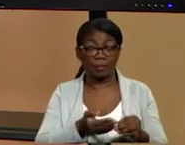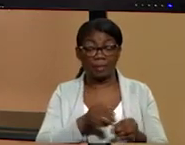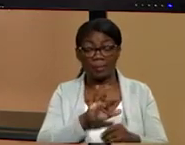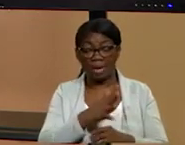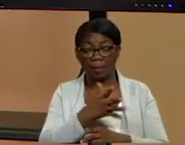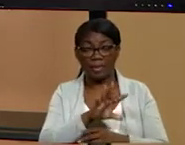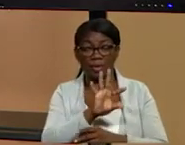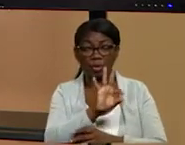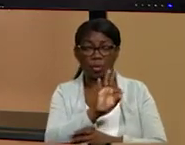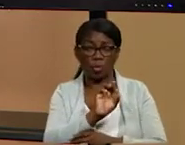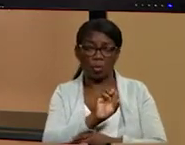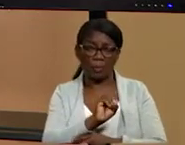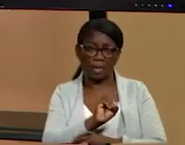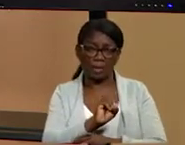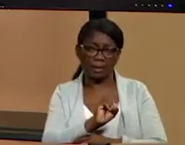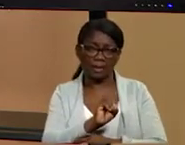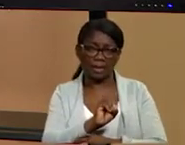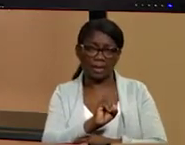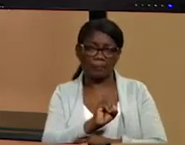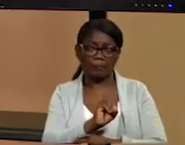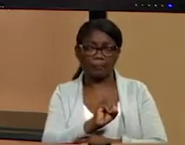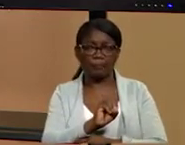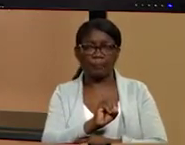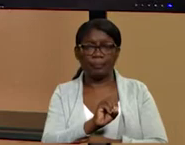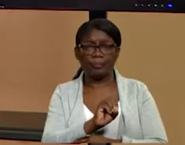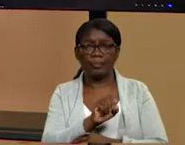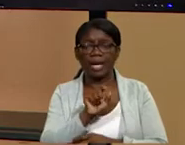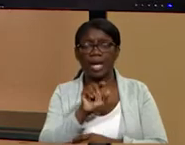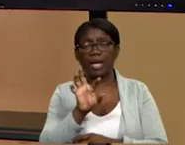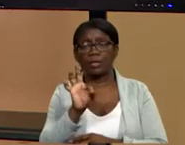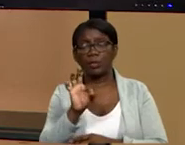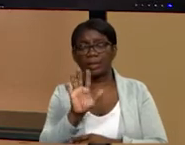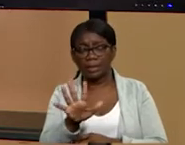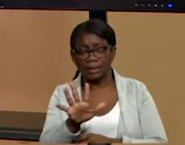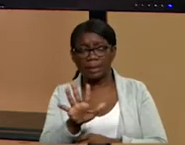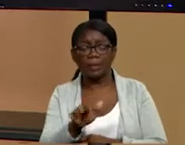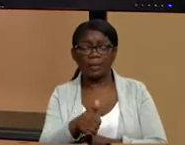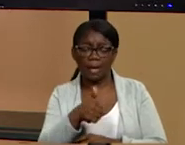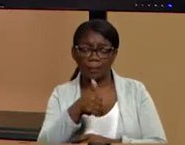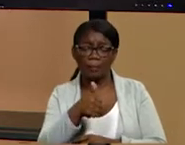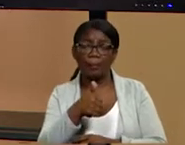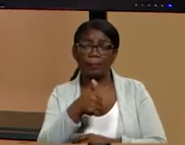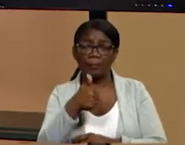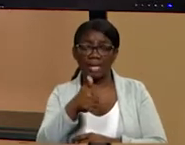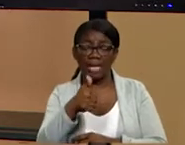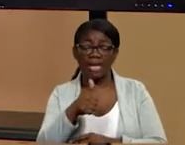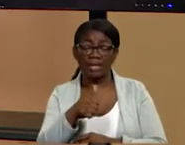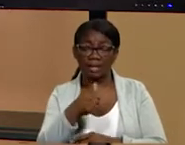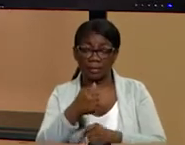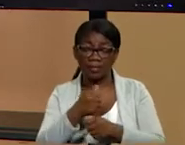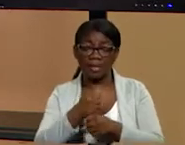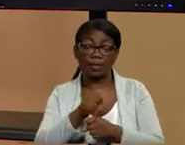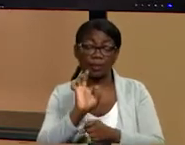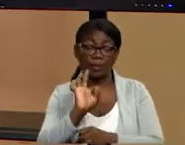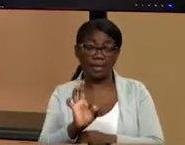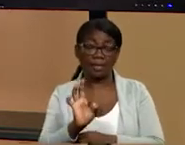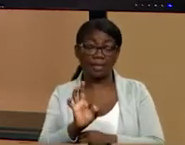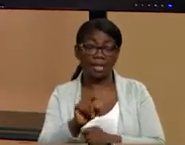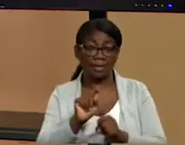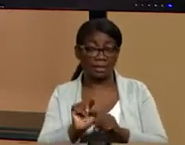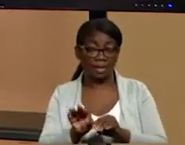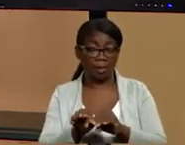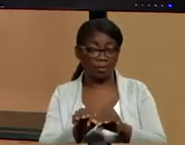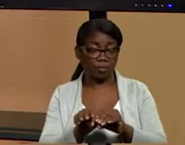90, 95, probablemente el capacitor esté funcionando bien. Pero si se aleja mucho de ese valor,